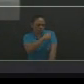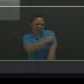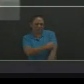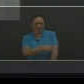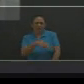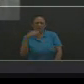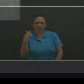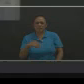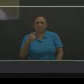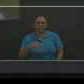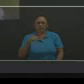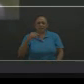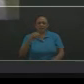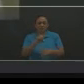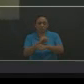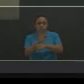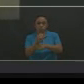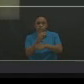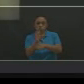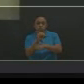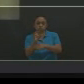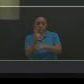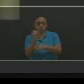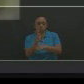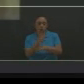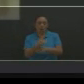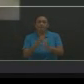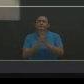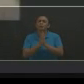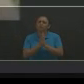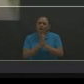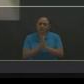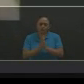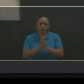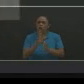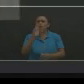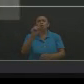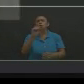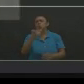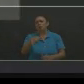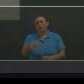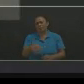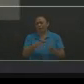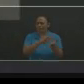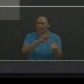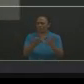Se cortó las venas o algo, la lleva al hospital, dice: por favor, no la deje morir,